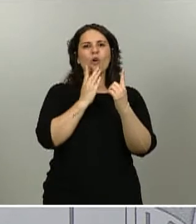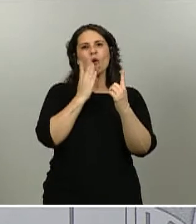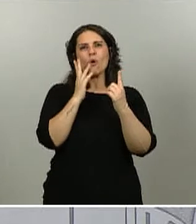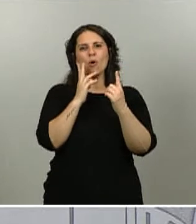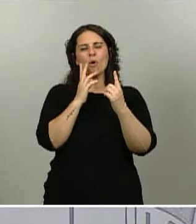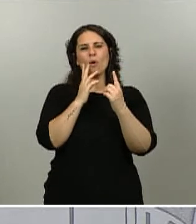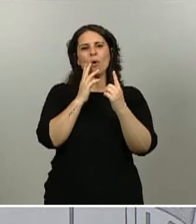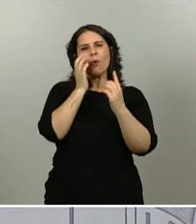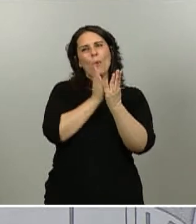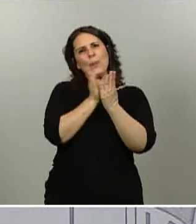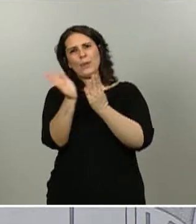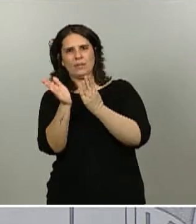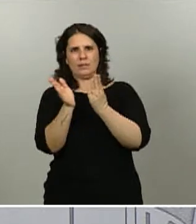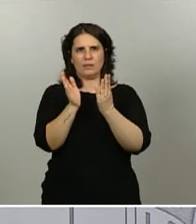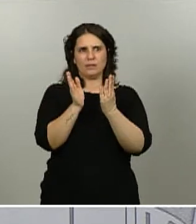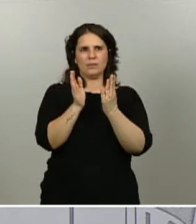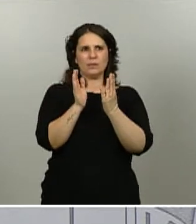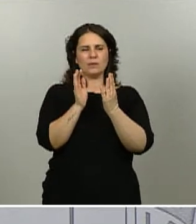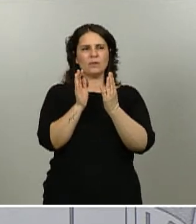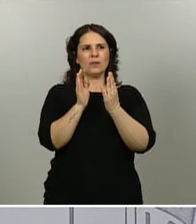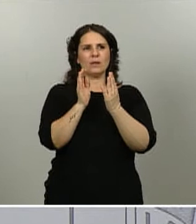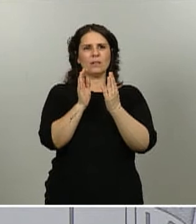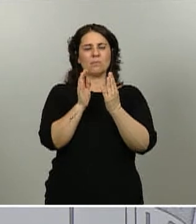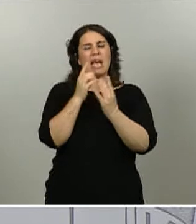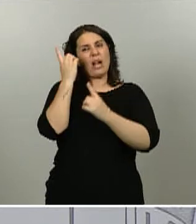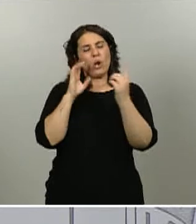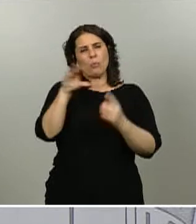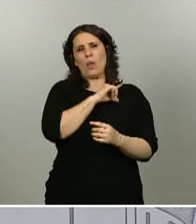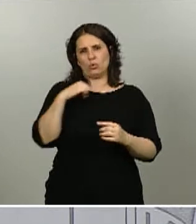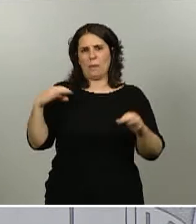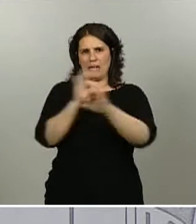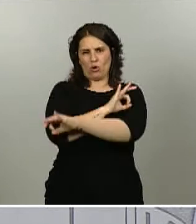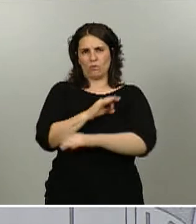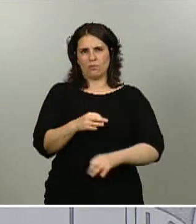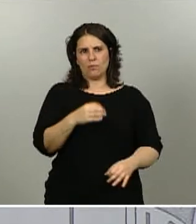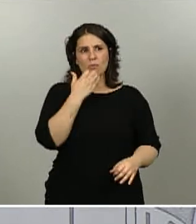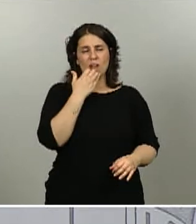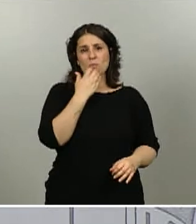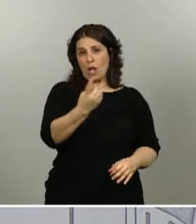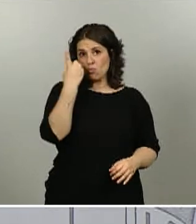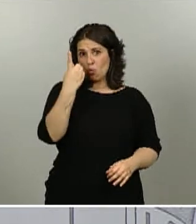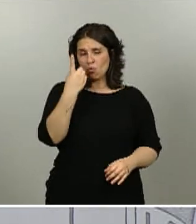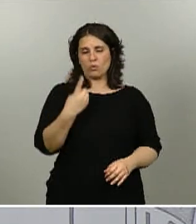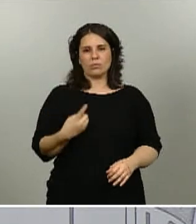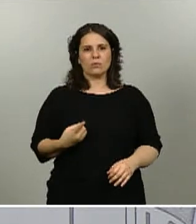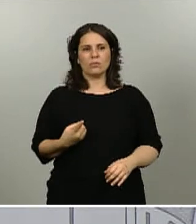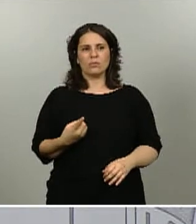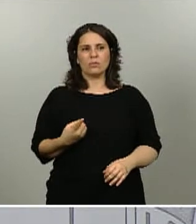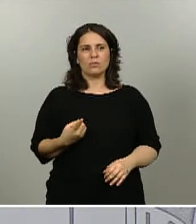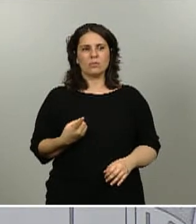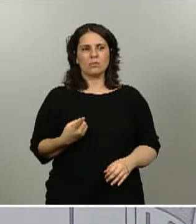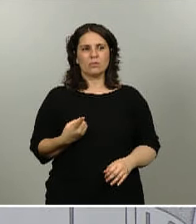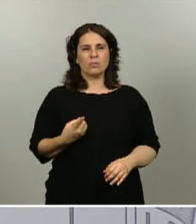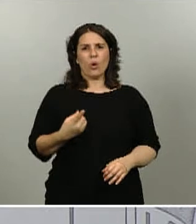que es cierto que podrían incluso considerarse errores. En alguna comunidad autónoma, por ejemplo, hemos tenido un caso en el que se notificaban como